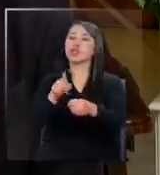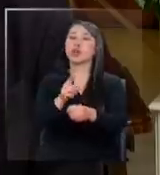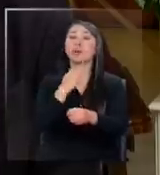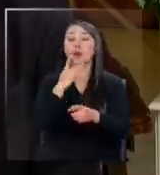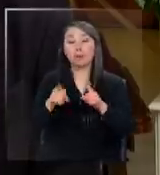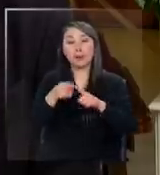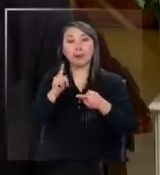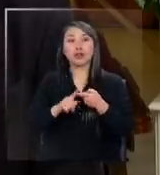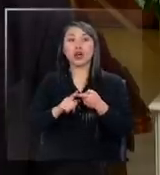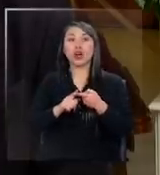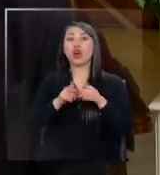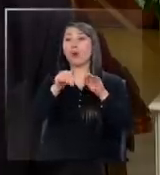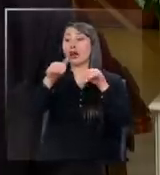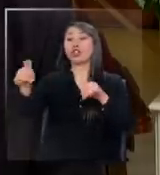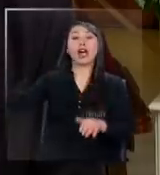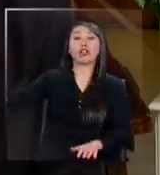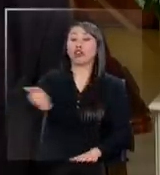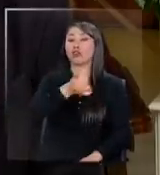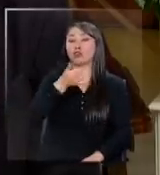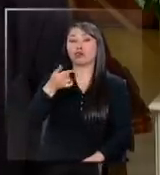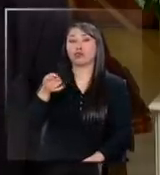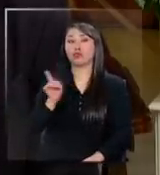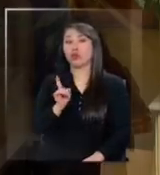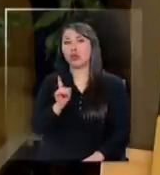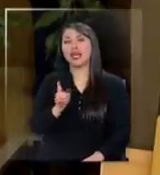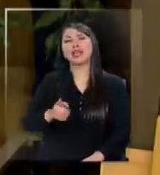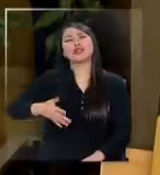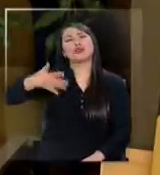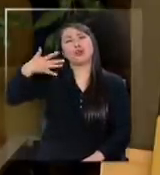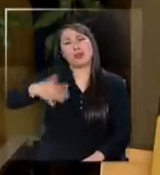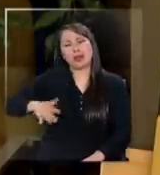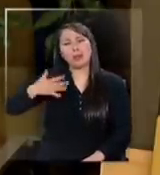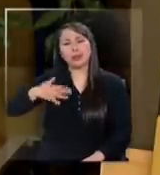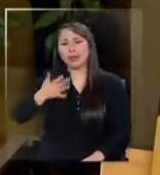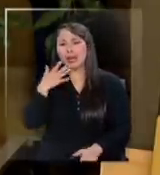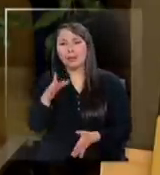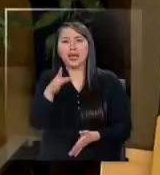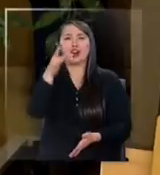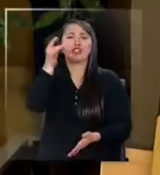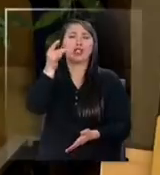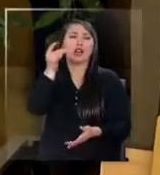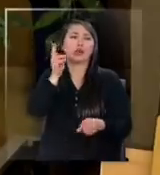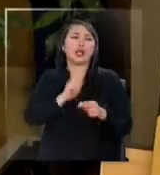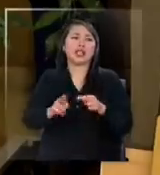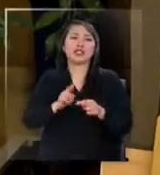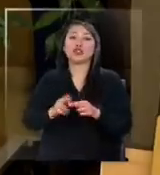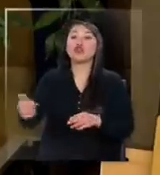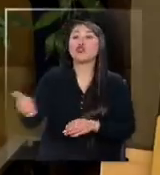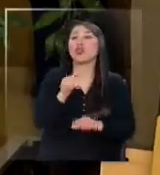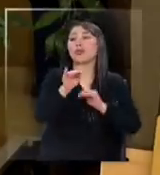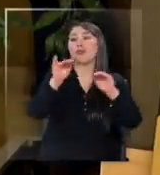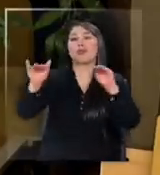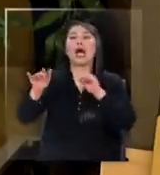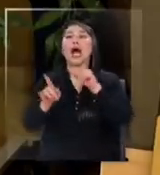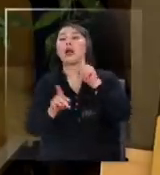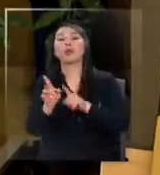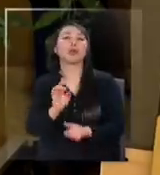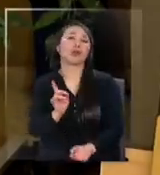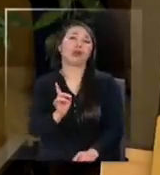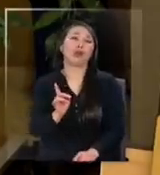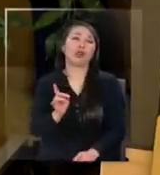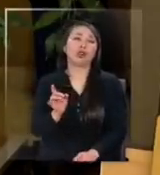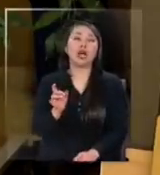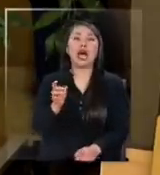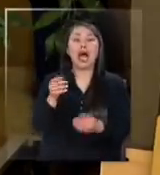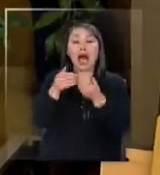que no fue una convocatoria amplia, que es esencial para poder encontrar una salida a la crisis que estamos viviendo. Amplia no solamente